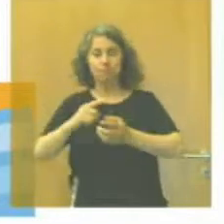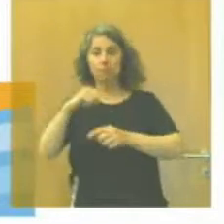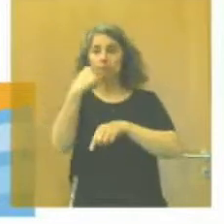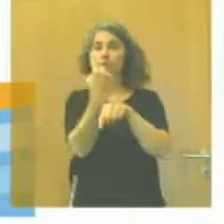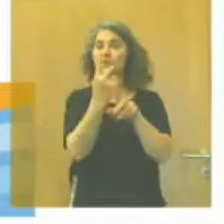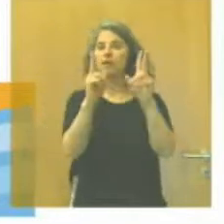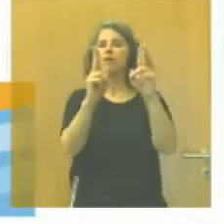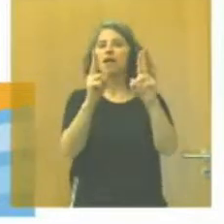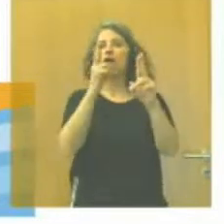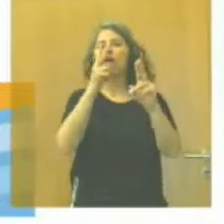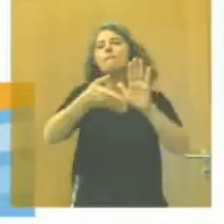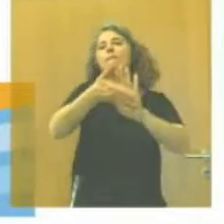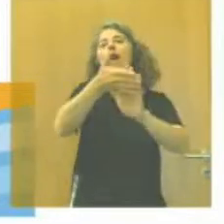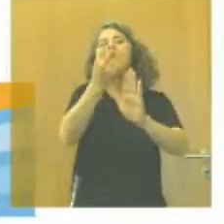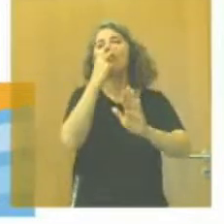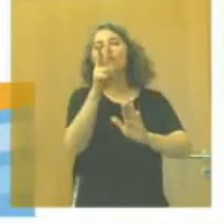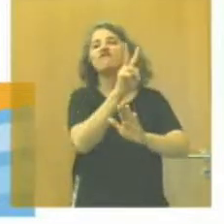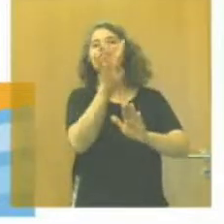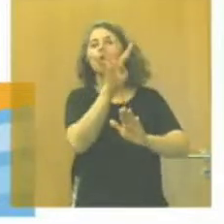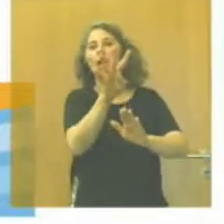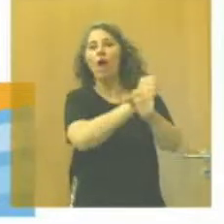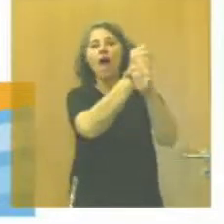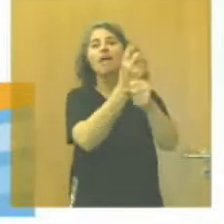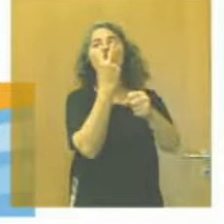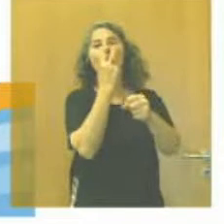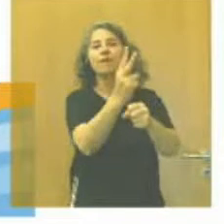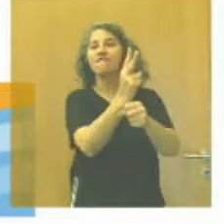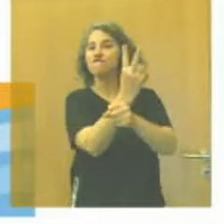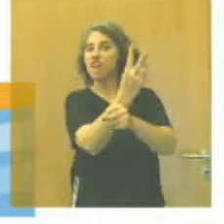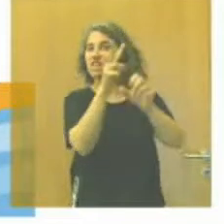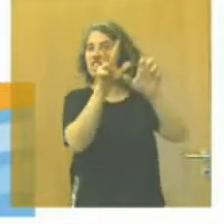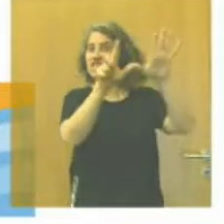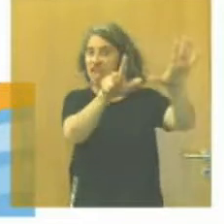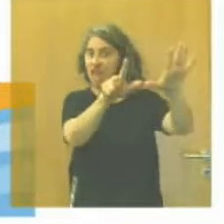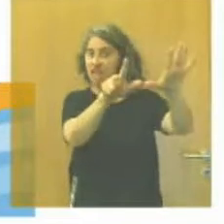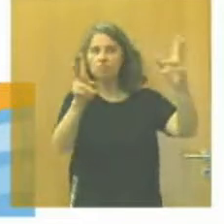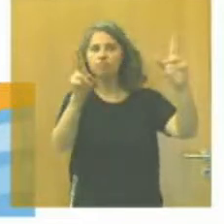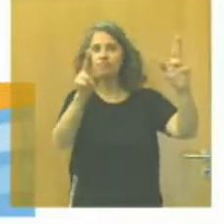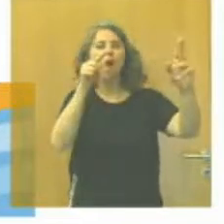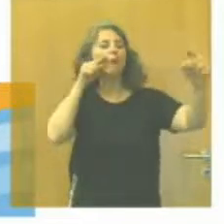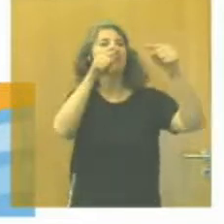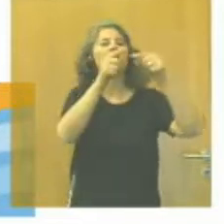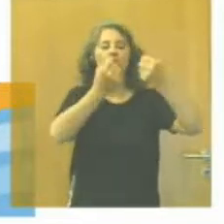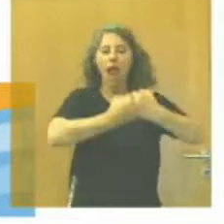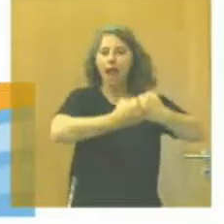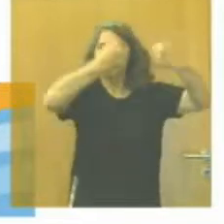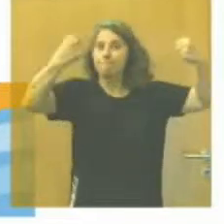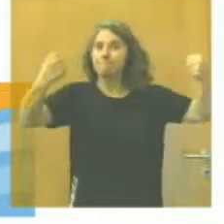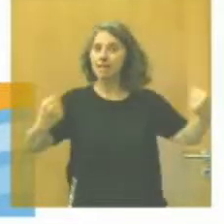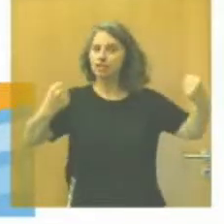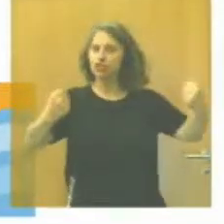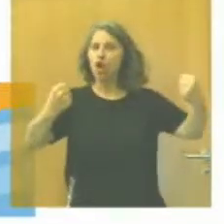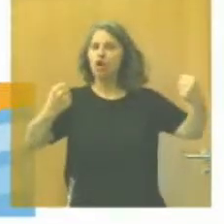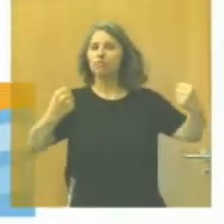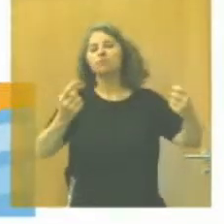de 2024 hasta en 2027, estamos con como objetivo la expansión a